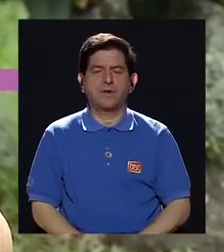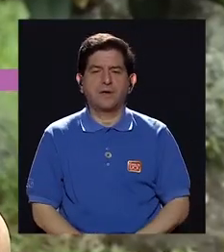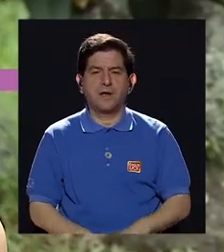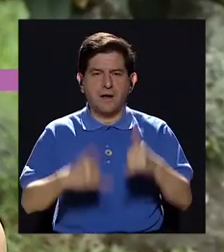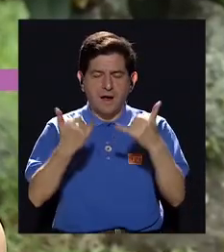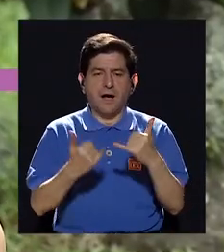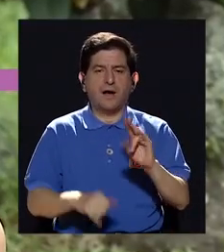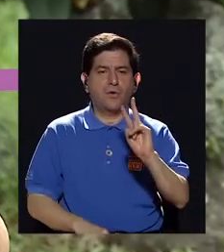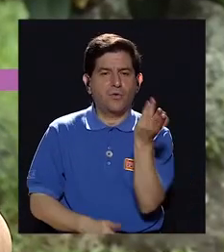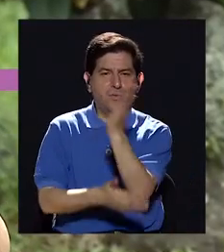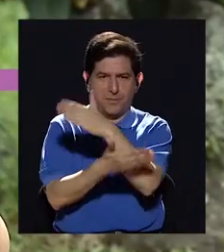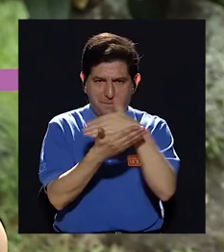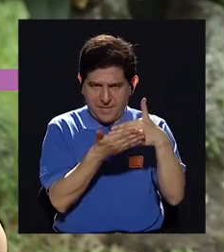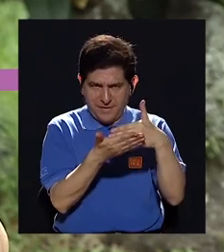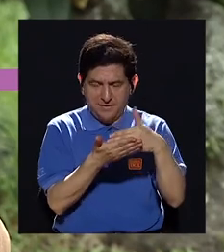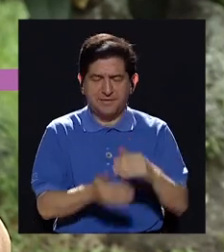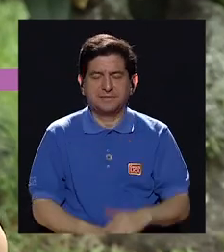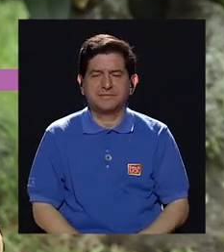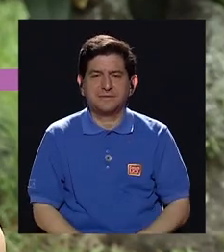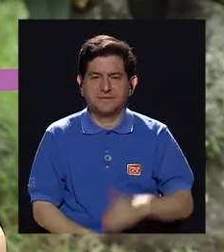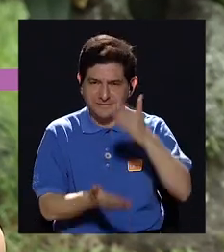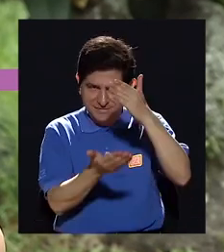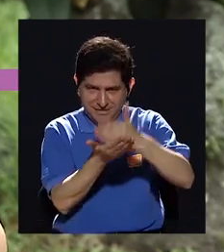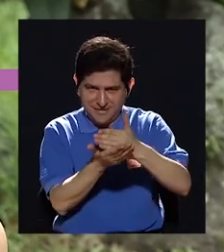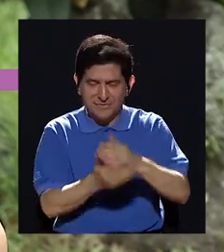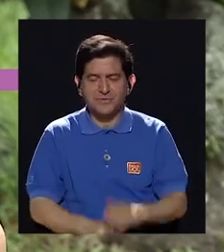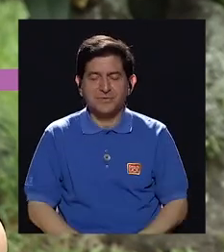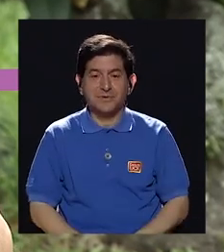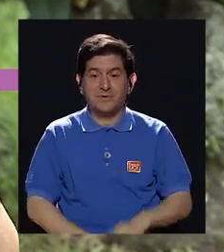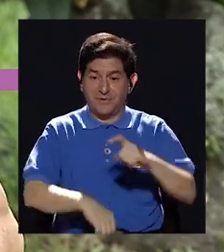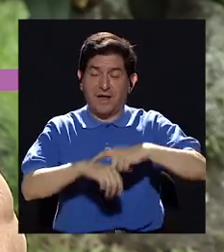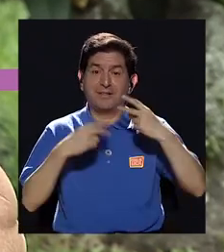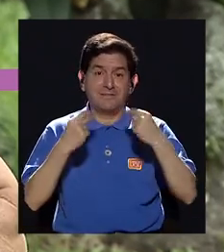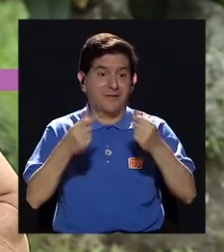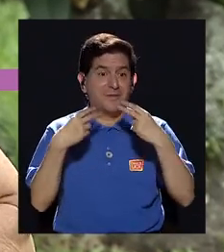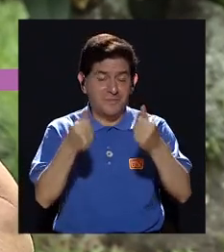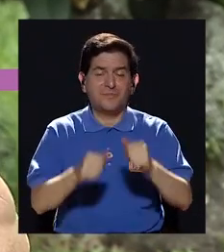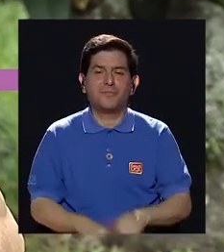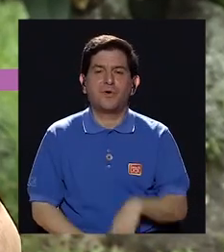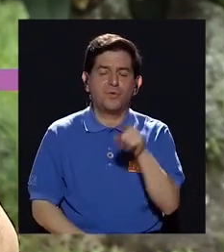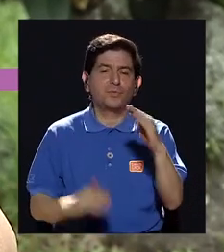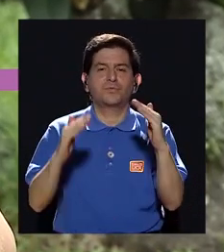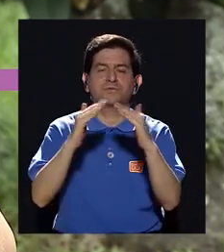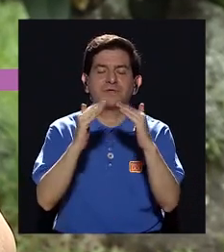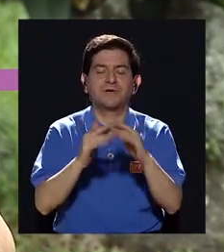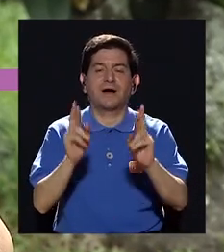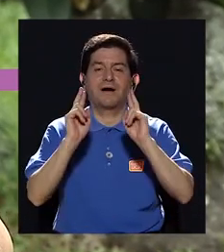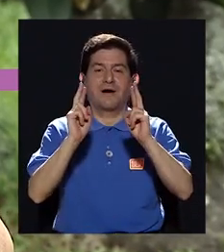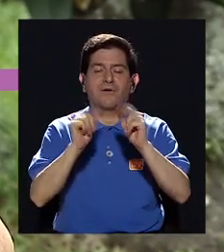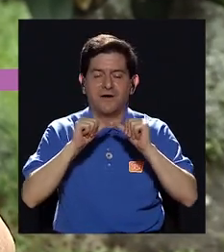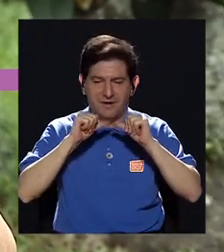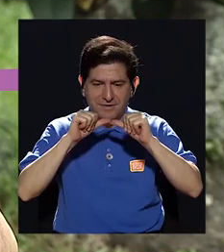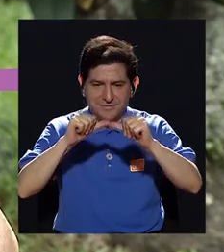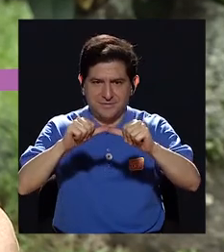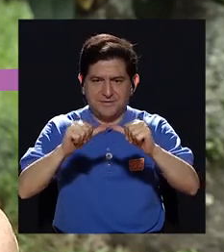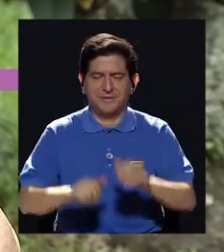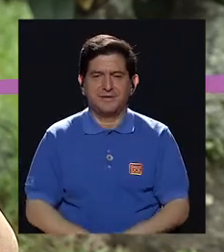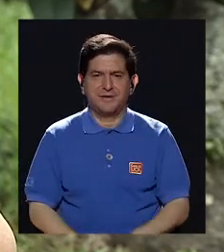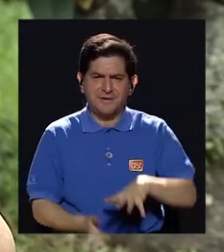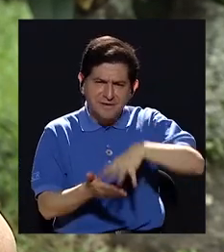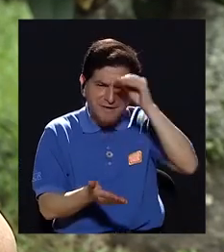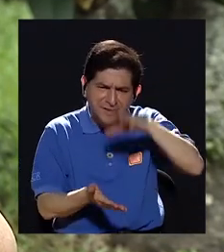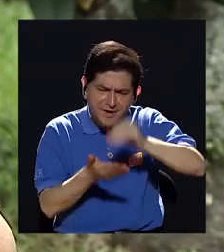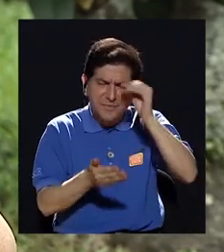a ir en este momento a una segunda pausa, el tiempo se nos está yendo bastante rápido. Esperamos que en sus hogares estén con nosotros,